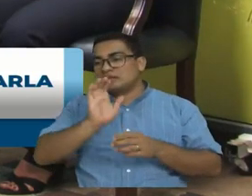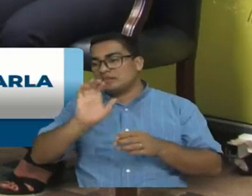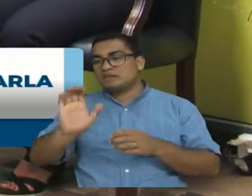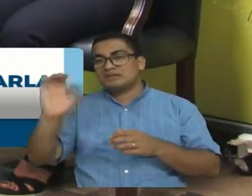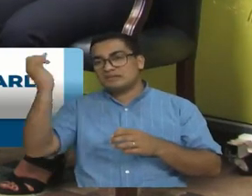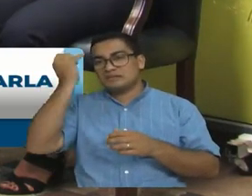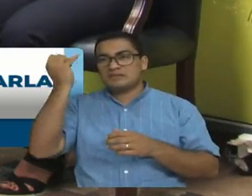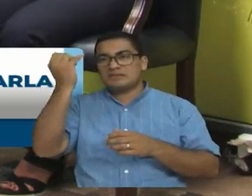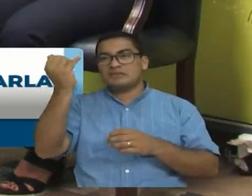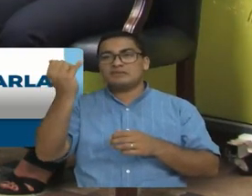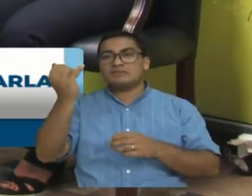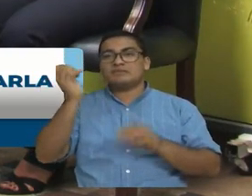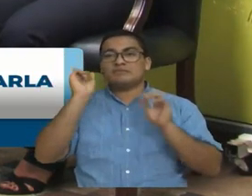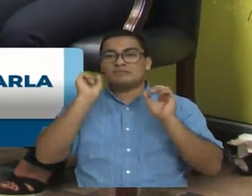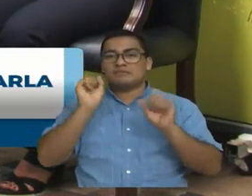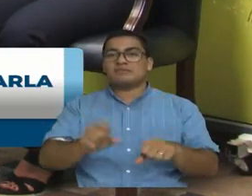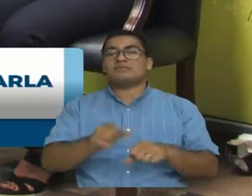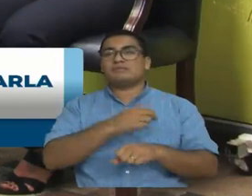Su problema